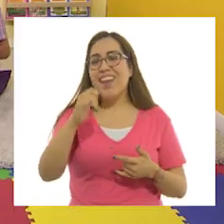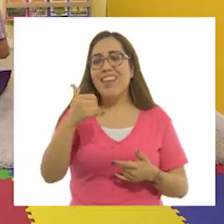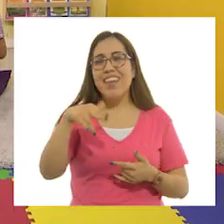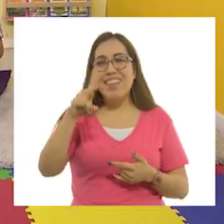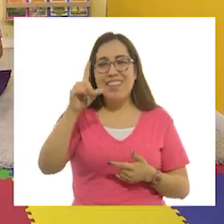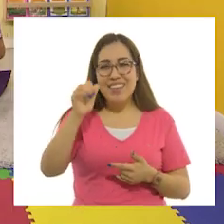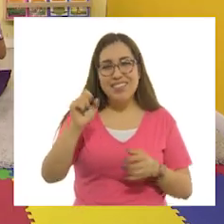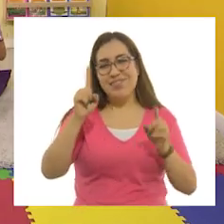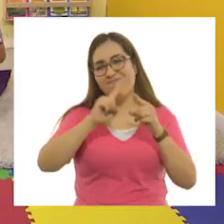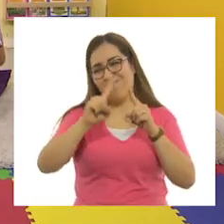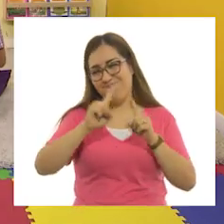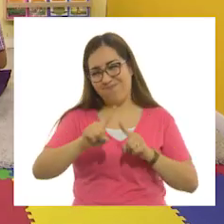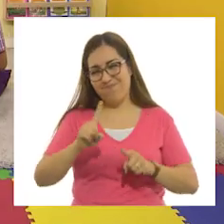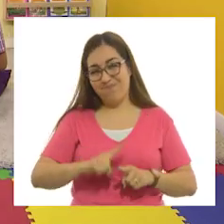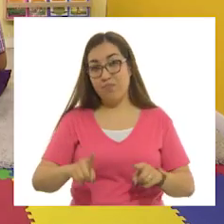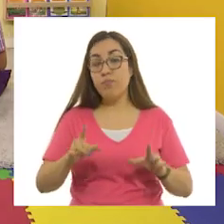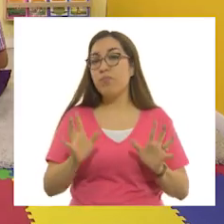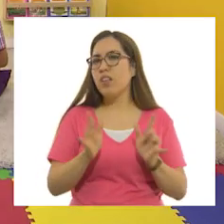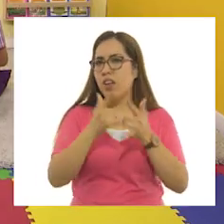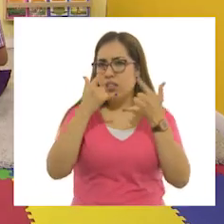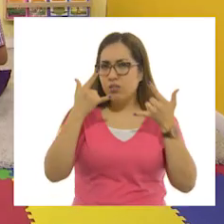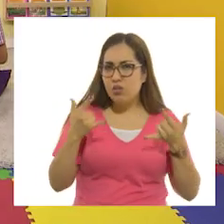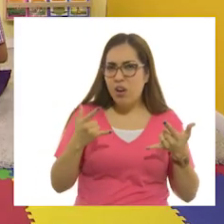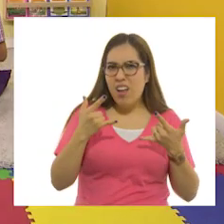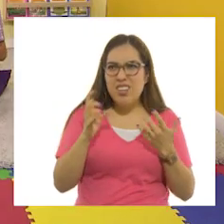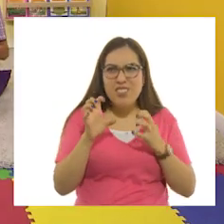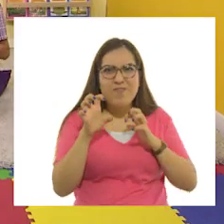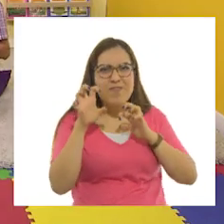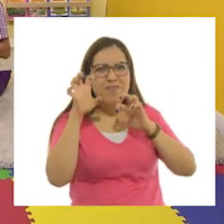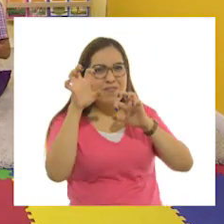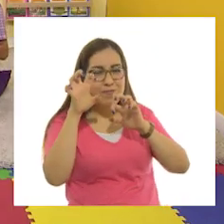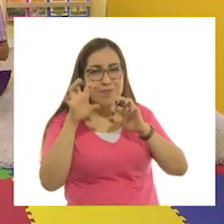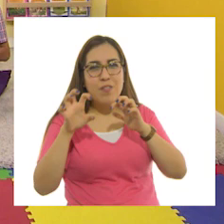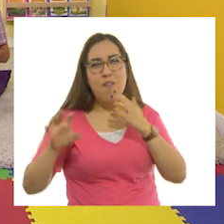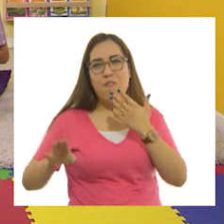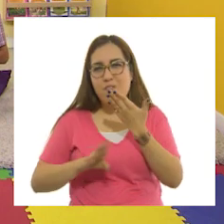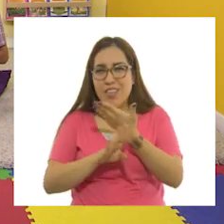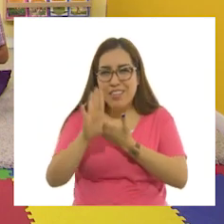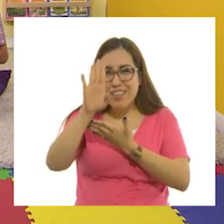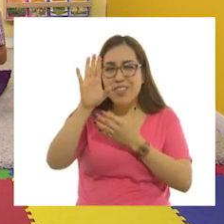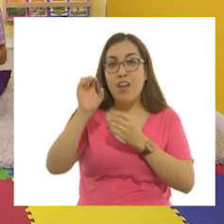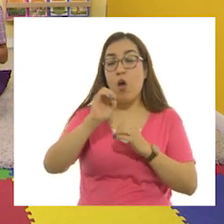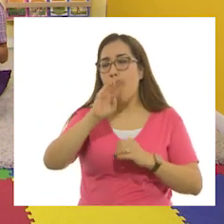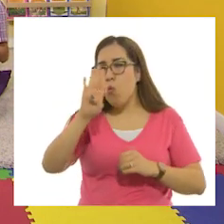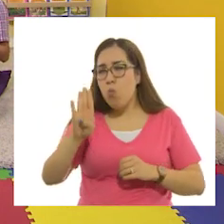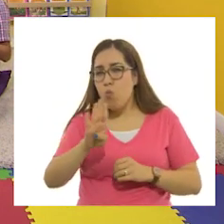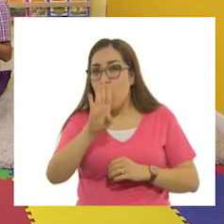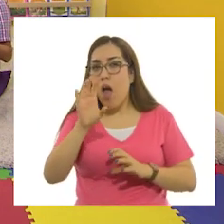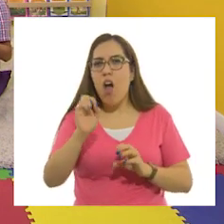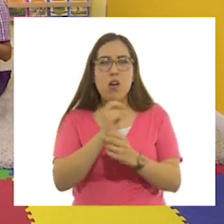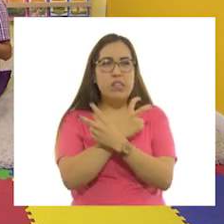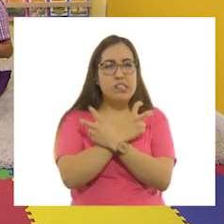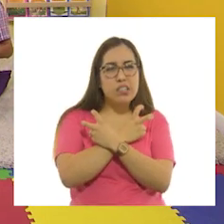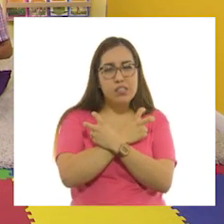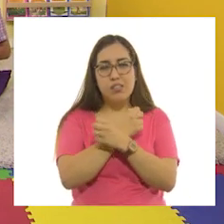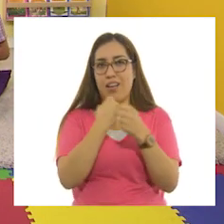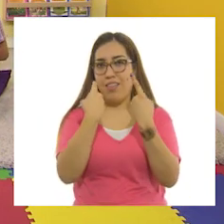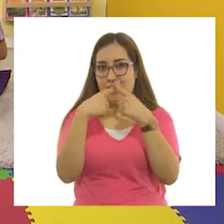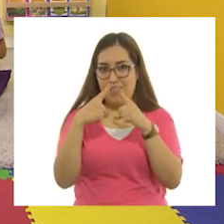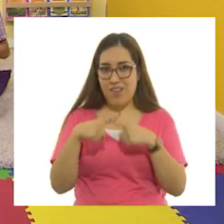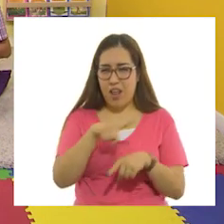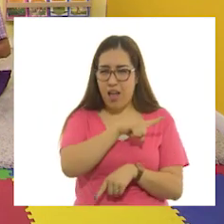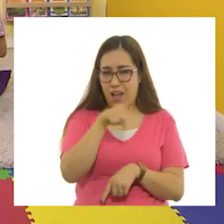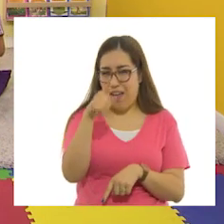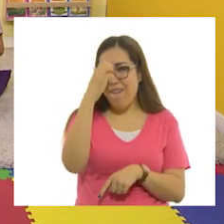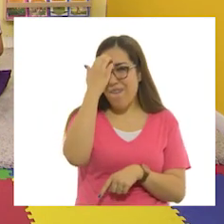los cuentos de ogros de fantasmas las canciones sobre calaveras todos conocemos alguna historia o